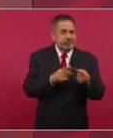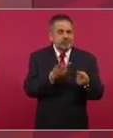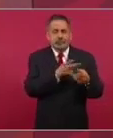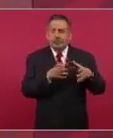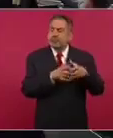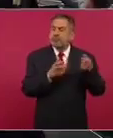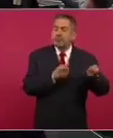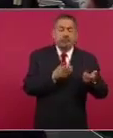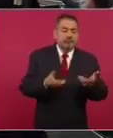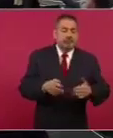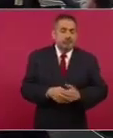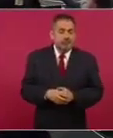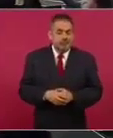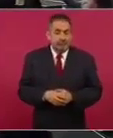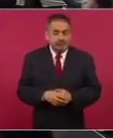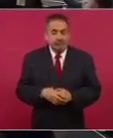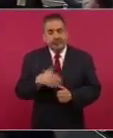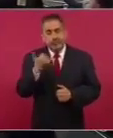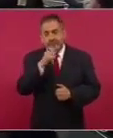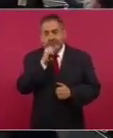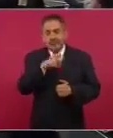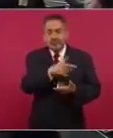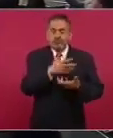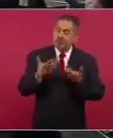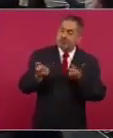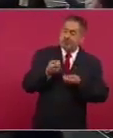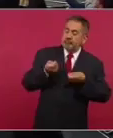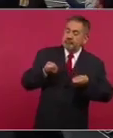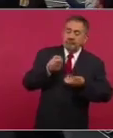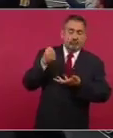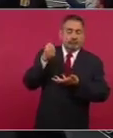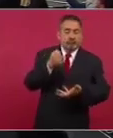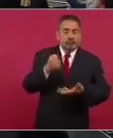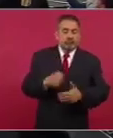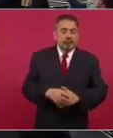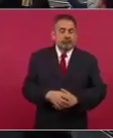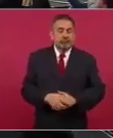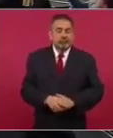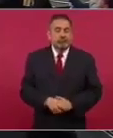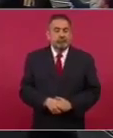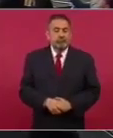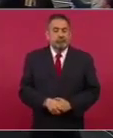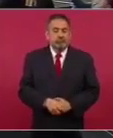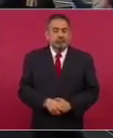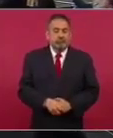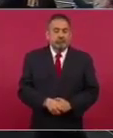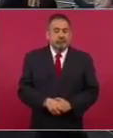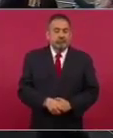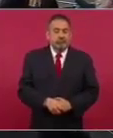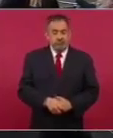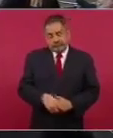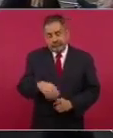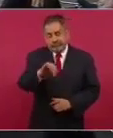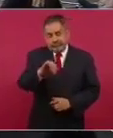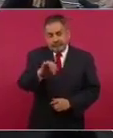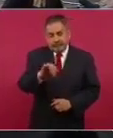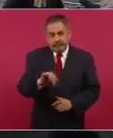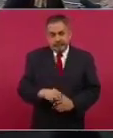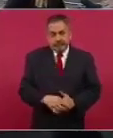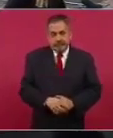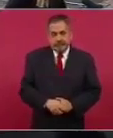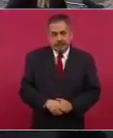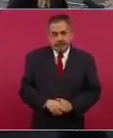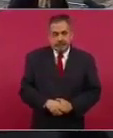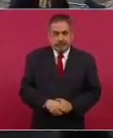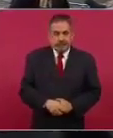presupuesto, presidente? ¿Por qué? Y el dinero también, el dinero. ¿1.300 millones de pesos? Sí. ¿Quedaría este año,